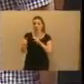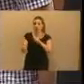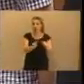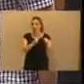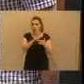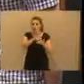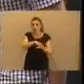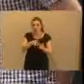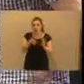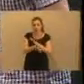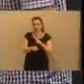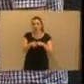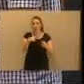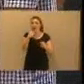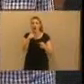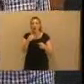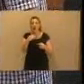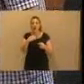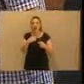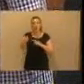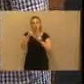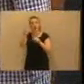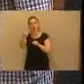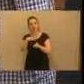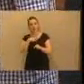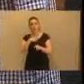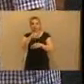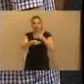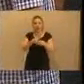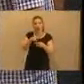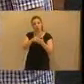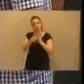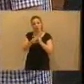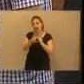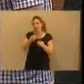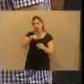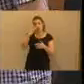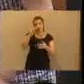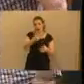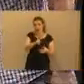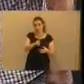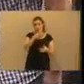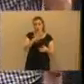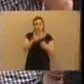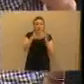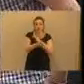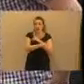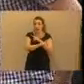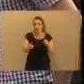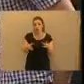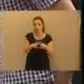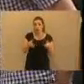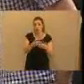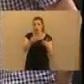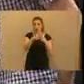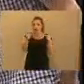esa tormenta que viene y que nadie puede hacer nada por pararla ya no es creíble para nosotros. Creemos que tampoco es creíble para una gran parte de la sociedad asturiana.